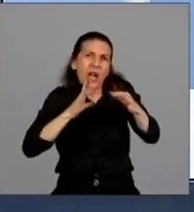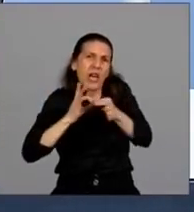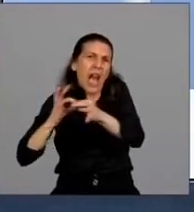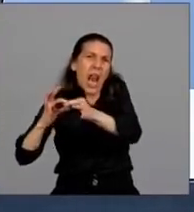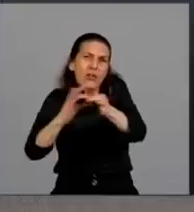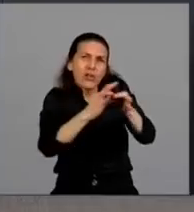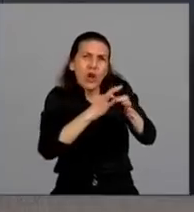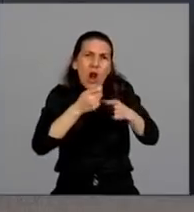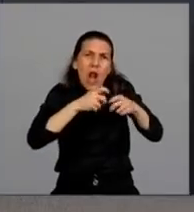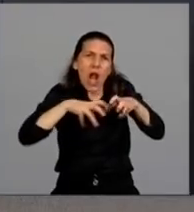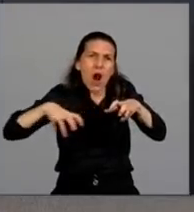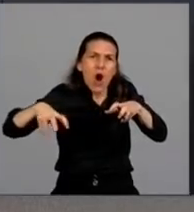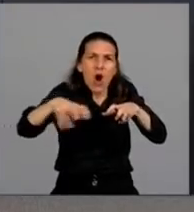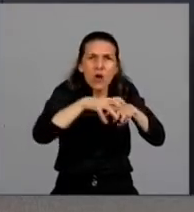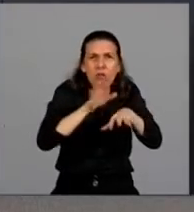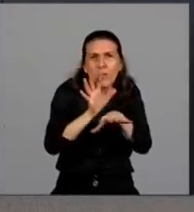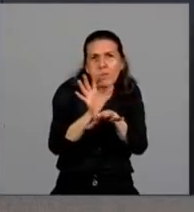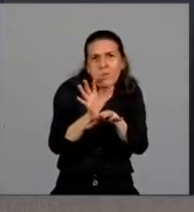socioeconómico.